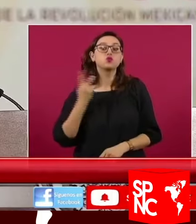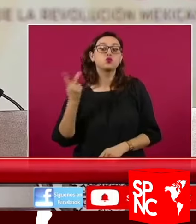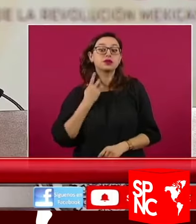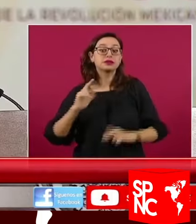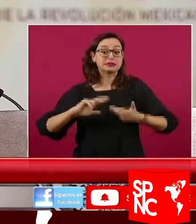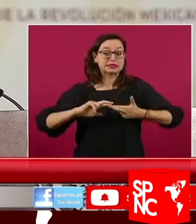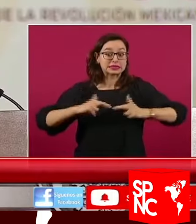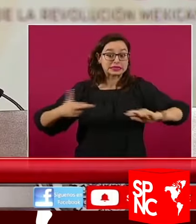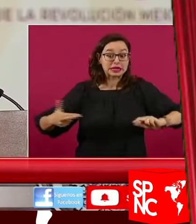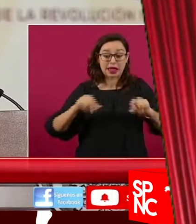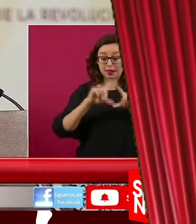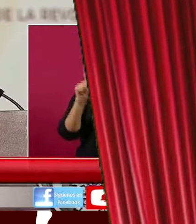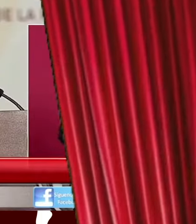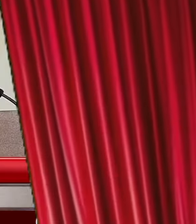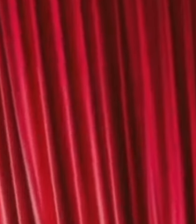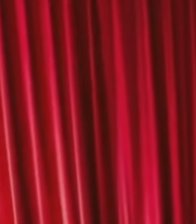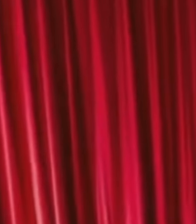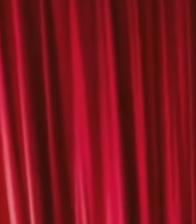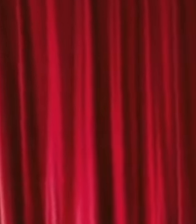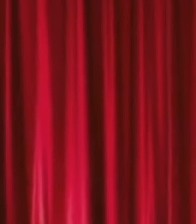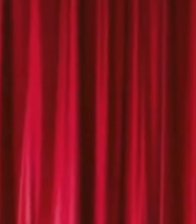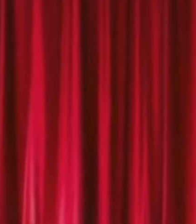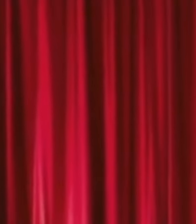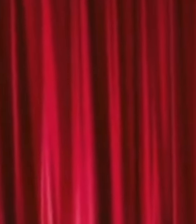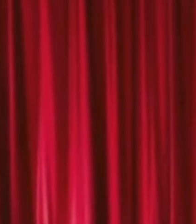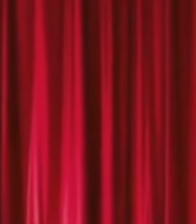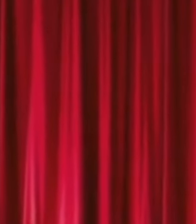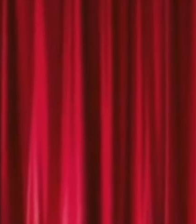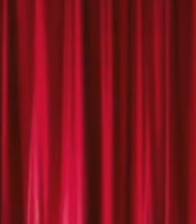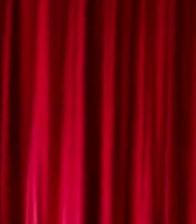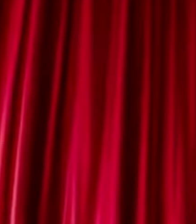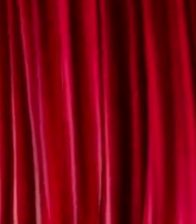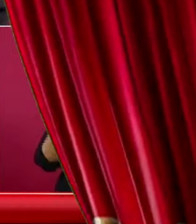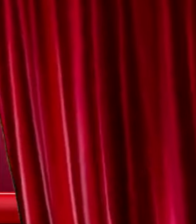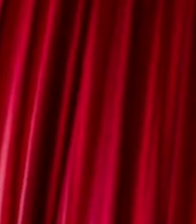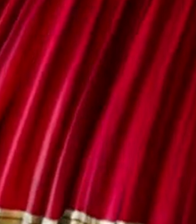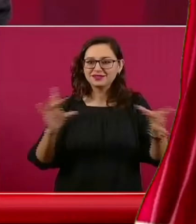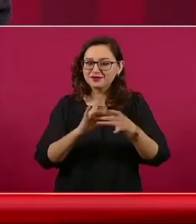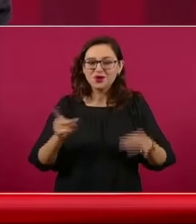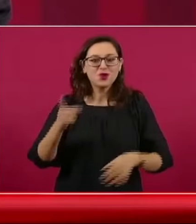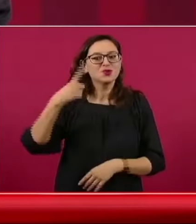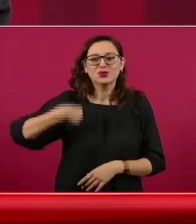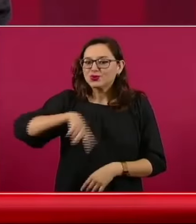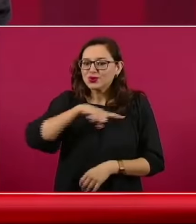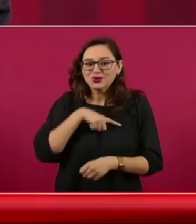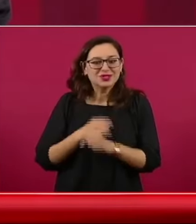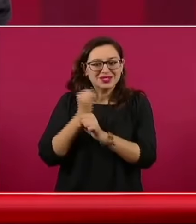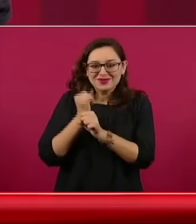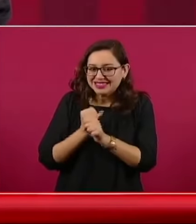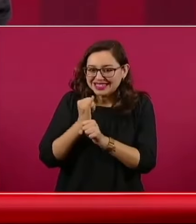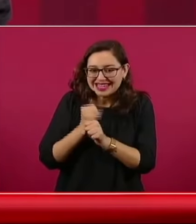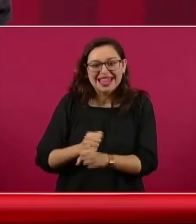una posible investigación en su contra. Nosotros tenemos muchos